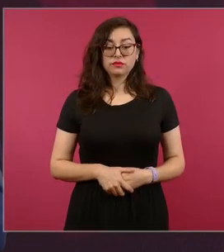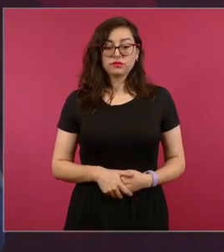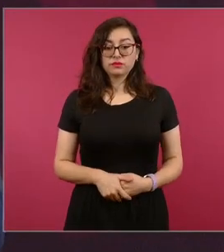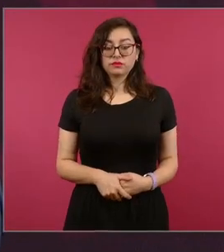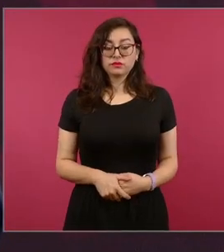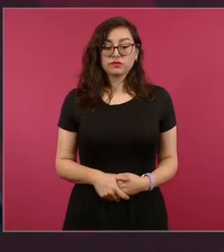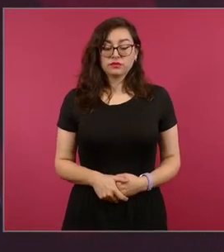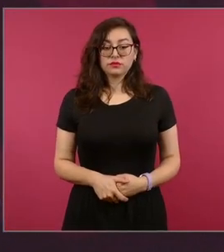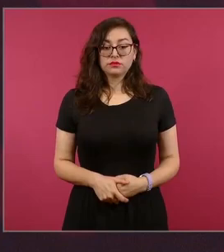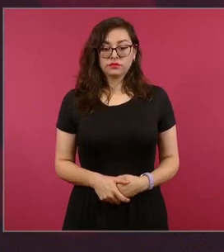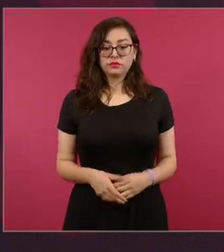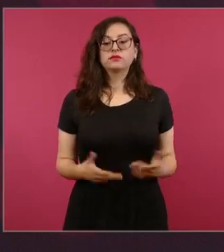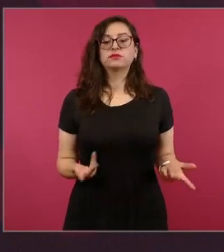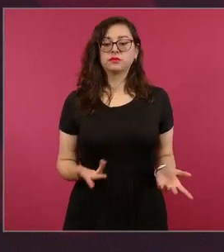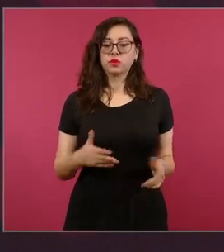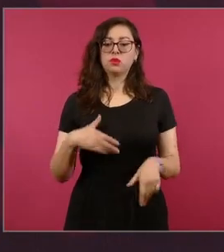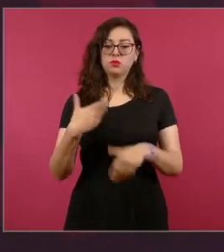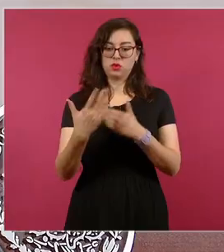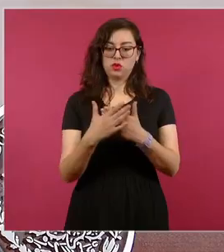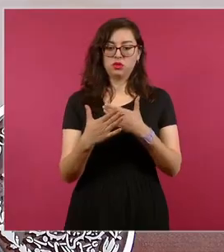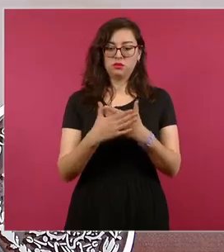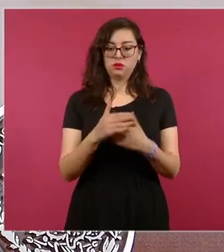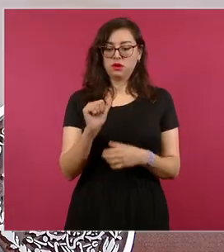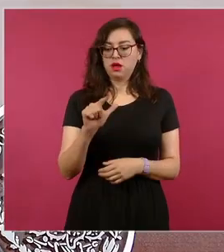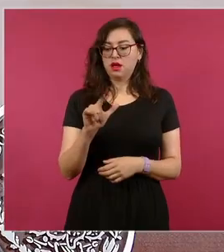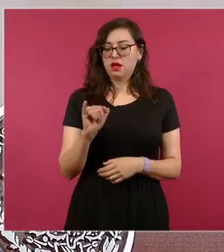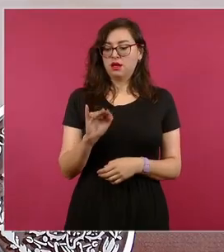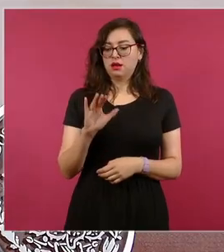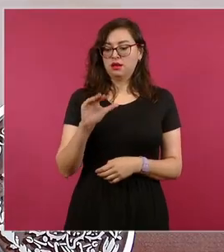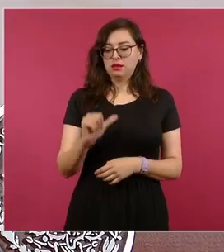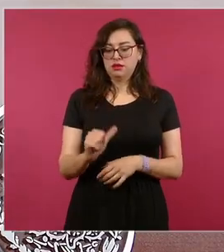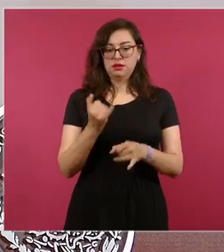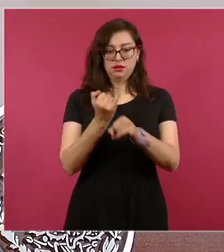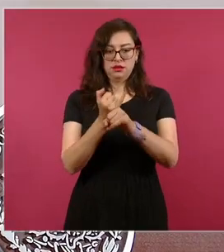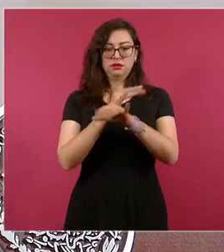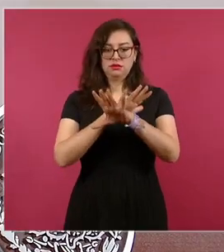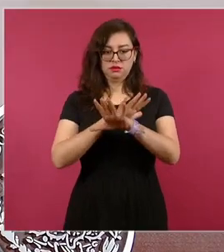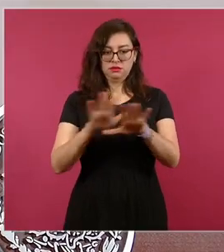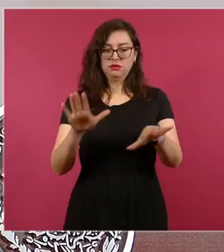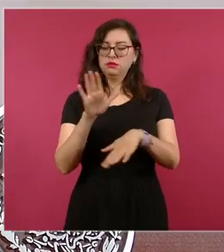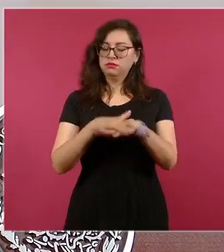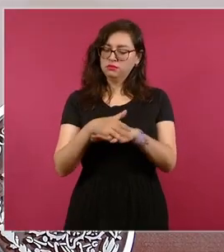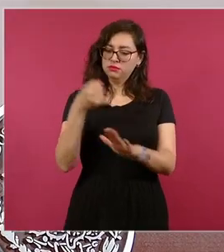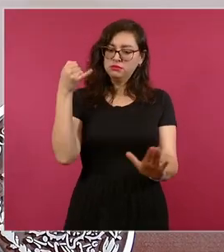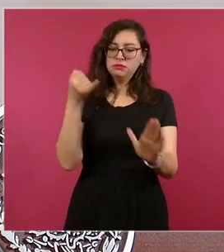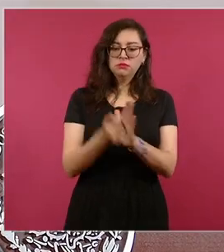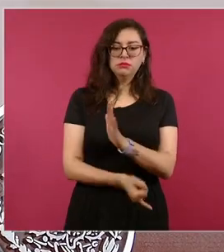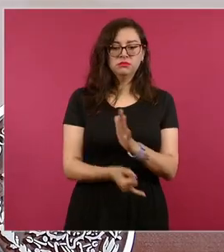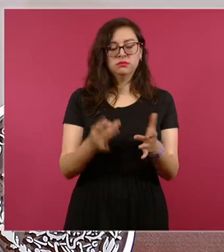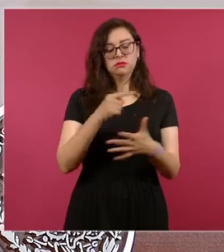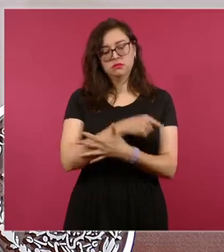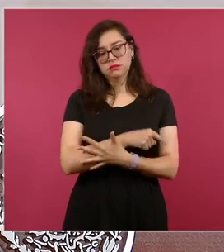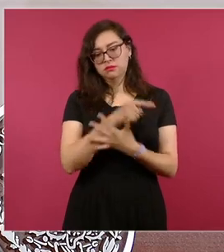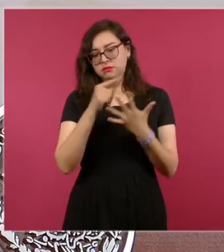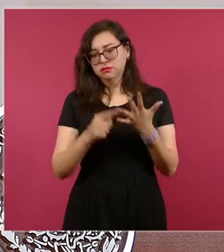Alicia va a informarles pronto sobre este tema, todo lo que tiene que